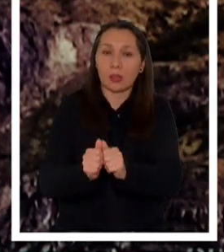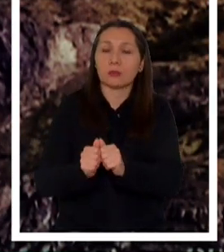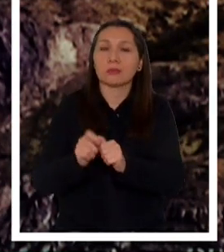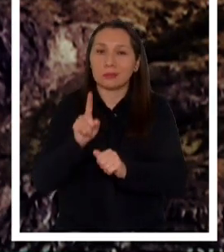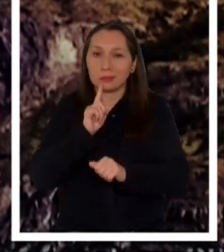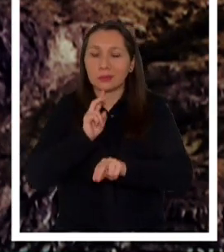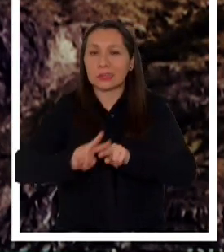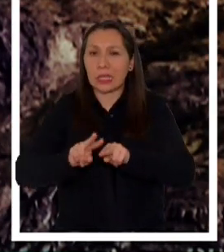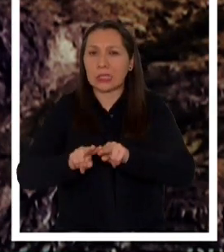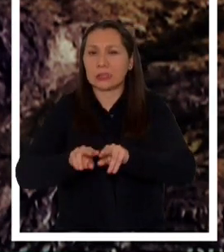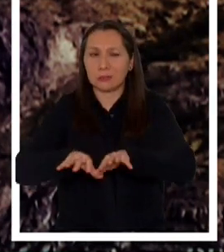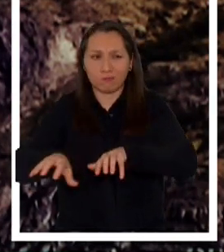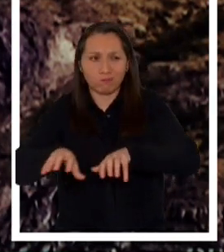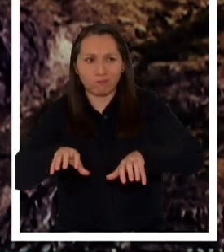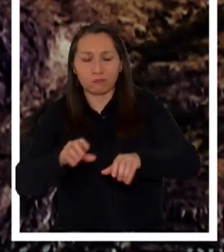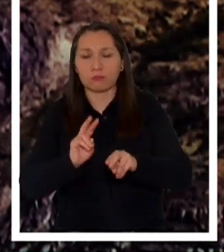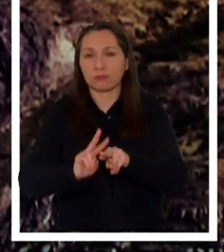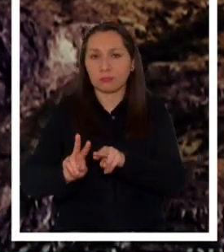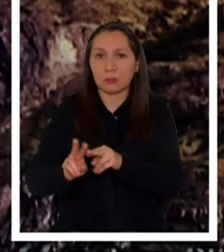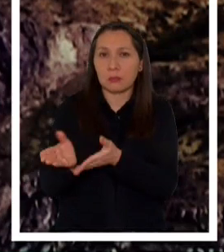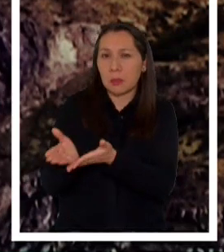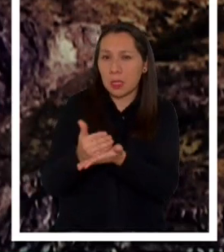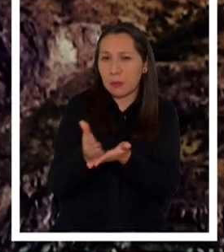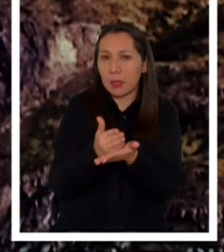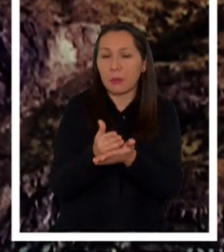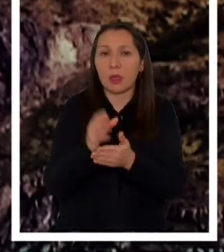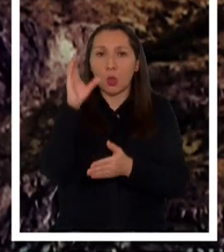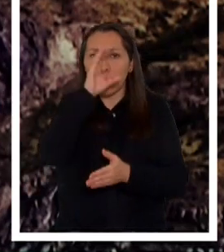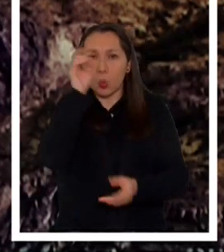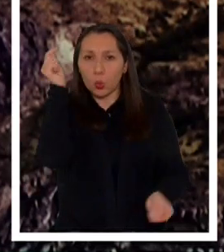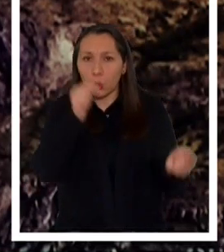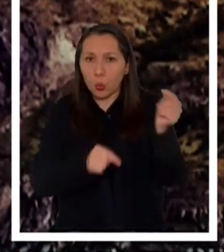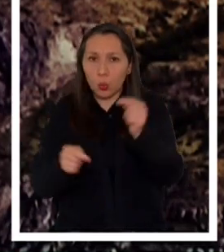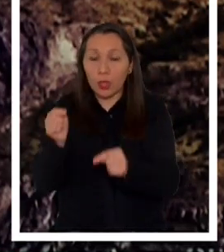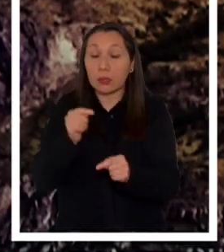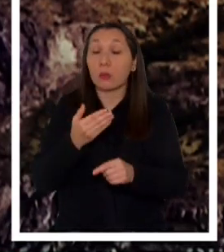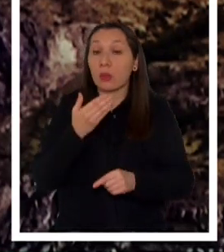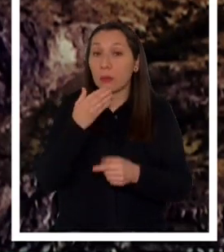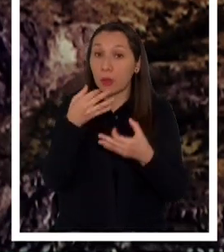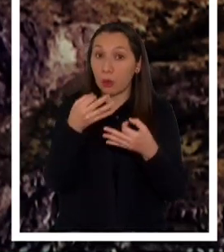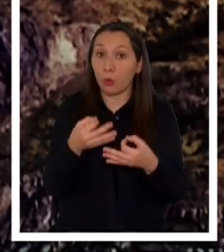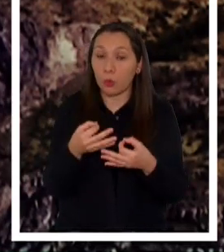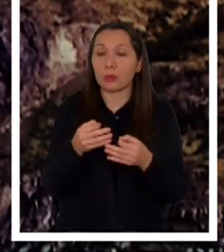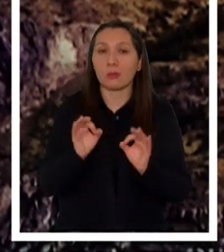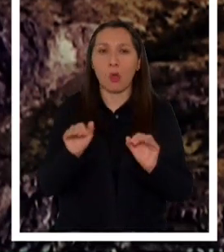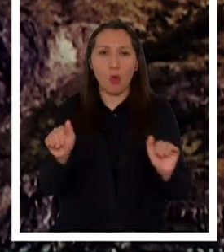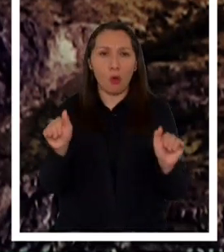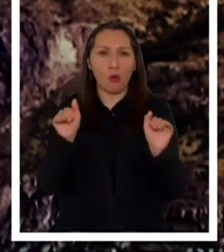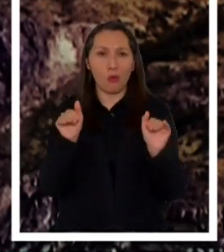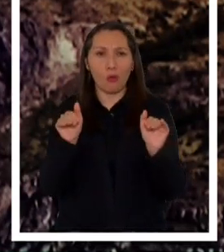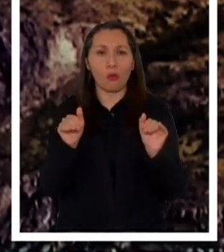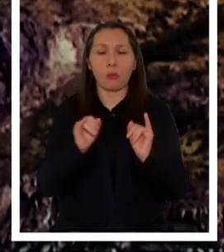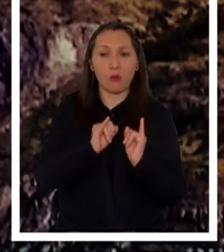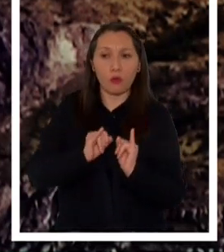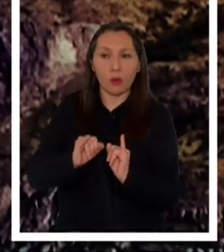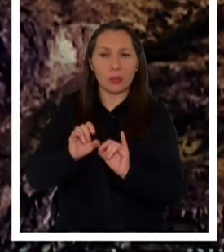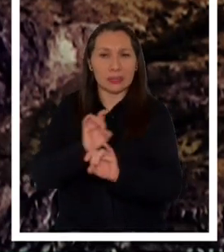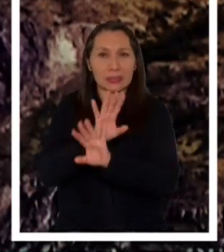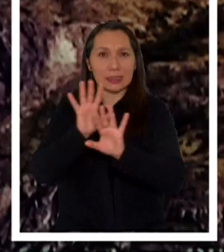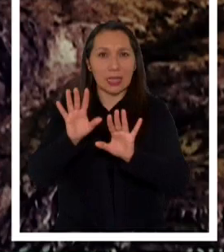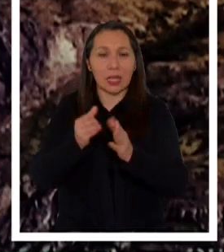están haciendo un despliegue también en materia de turismo para que efectivamente existan las comodidades la información